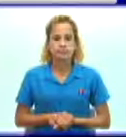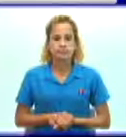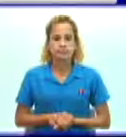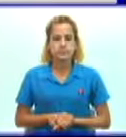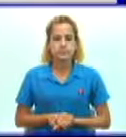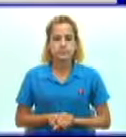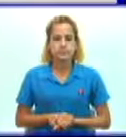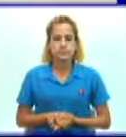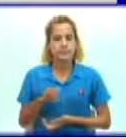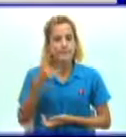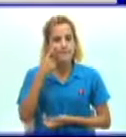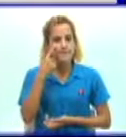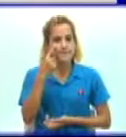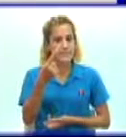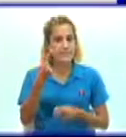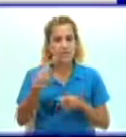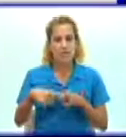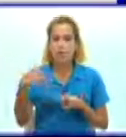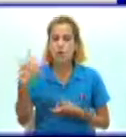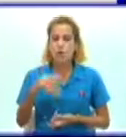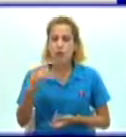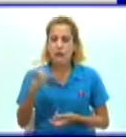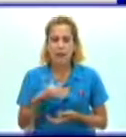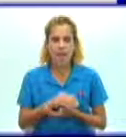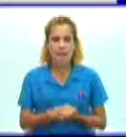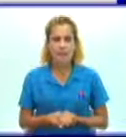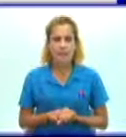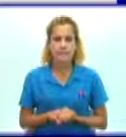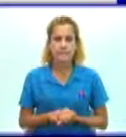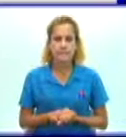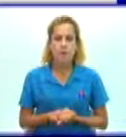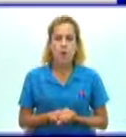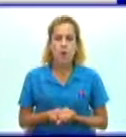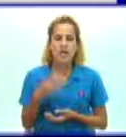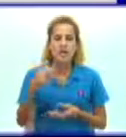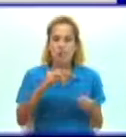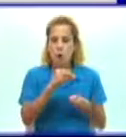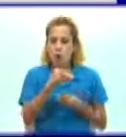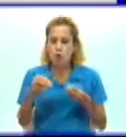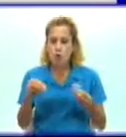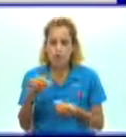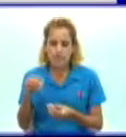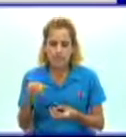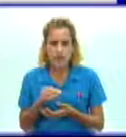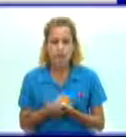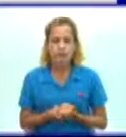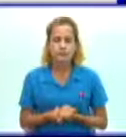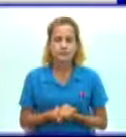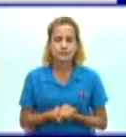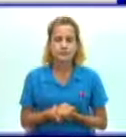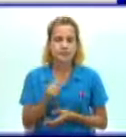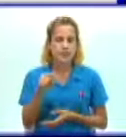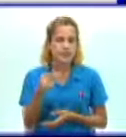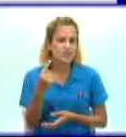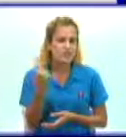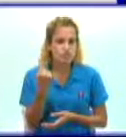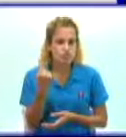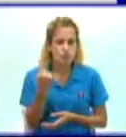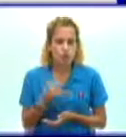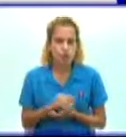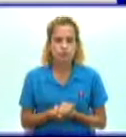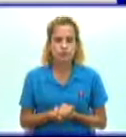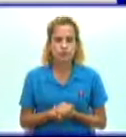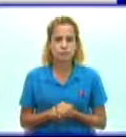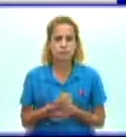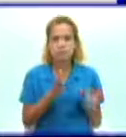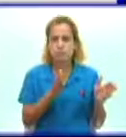Entonces, vean este otro ejemplo. Les traigo otro ejemplo de ejercicio combinado, un poco más sencillo, pero este solamente quiero resolverlo por reflexiones lógicas. Es